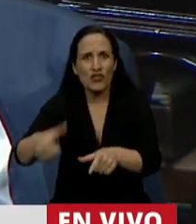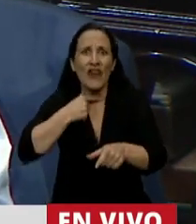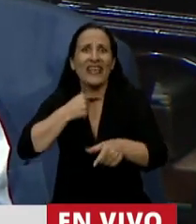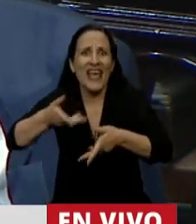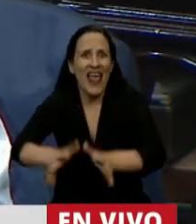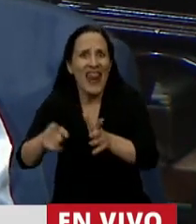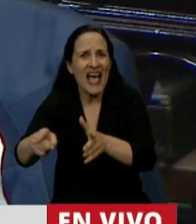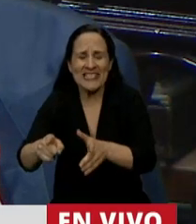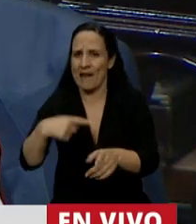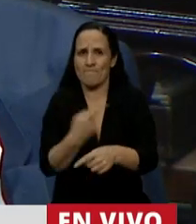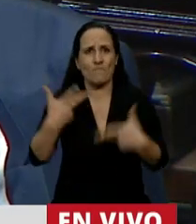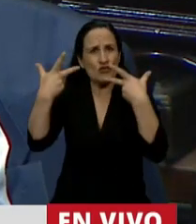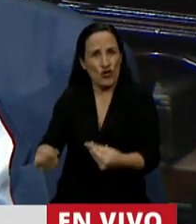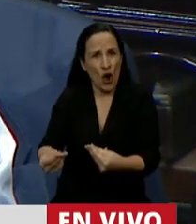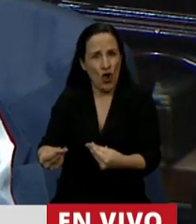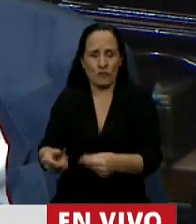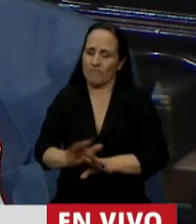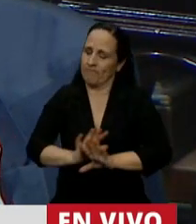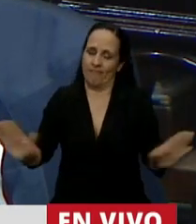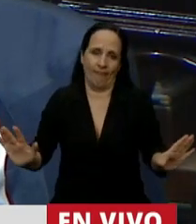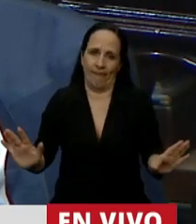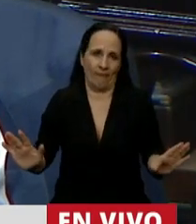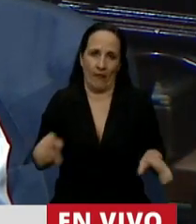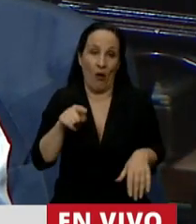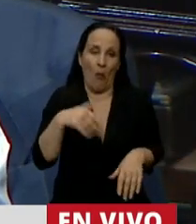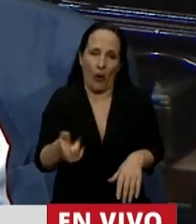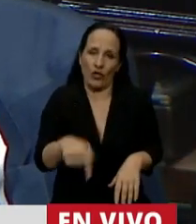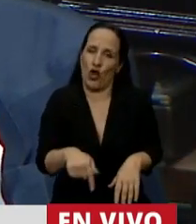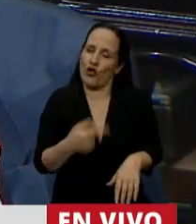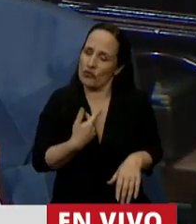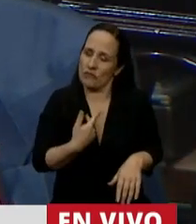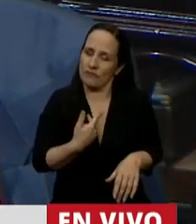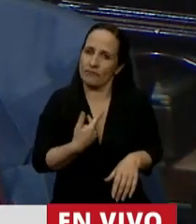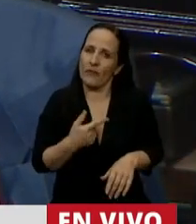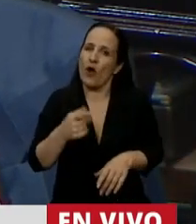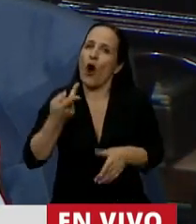nacer y no se les permiten. Por eso, presidente, hoy volvemos a decirle